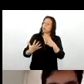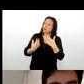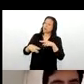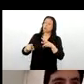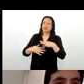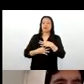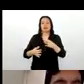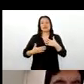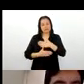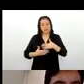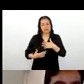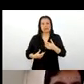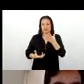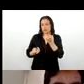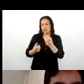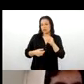la visita.